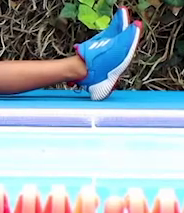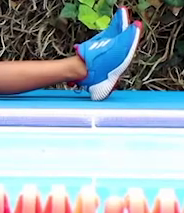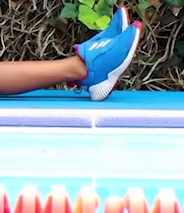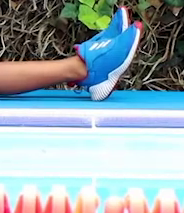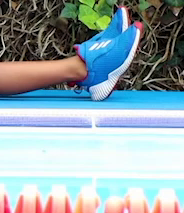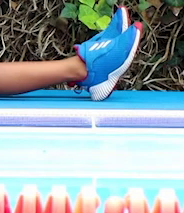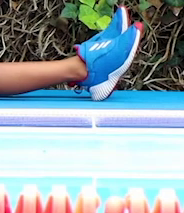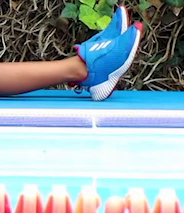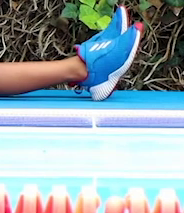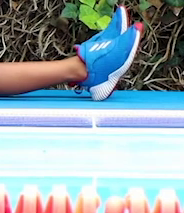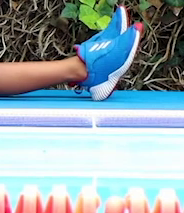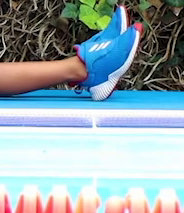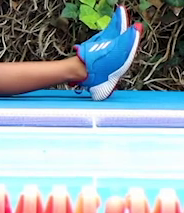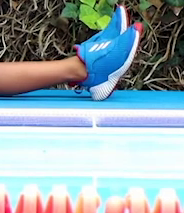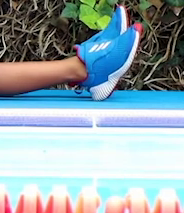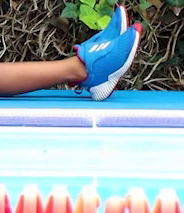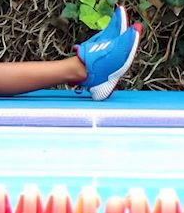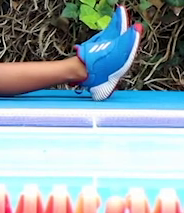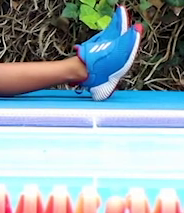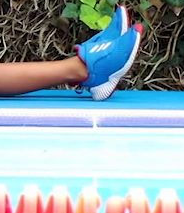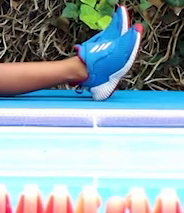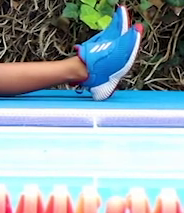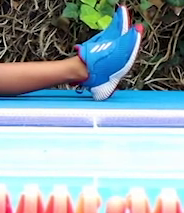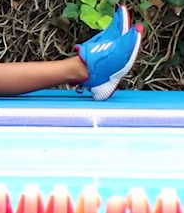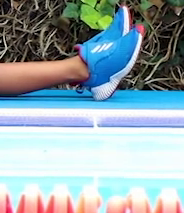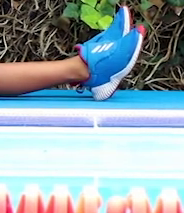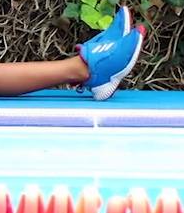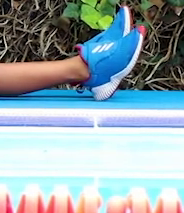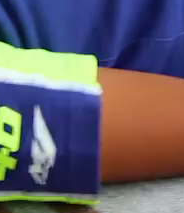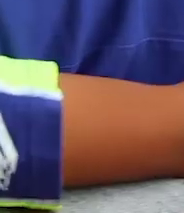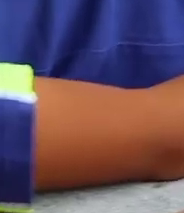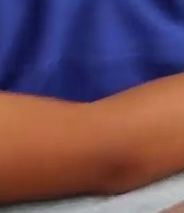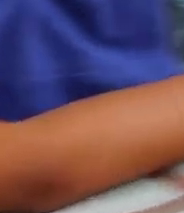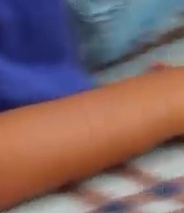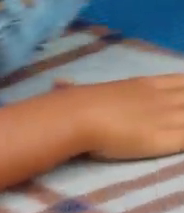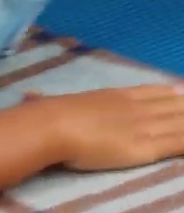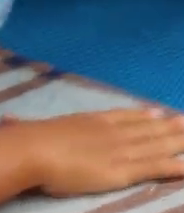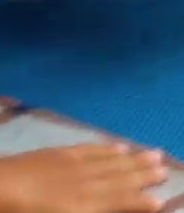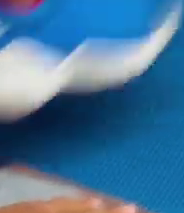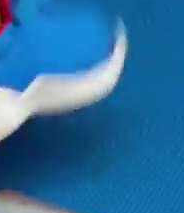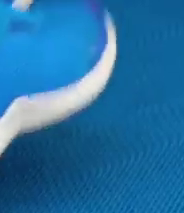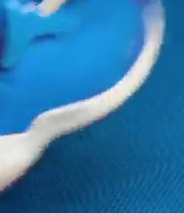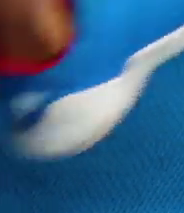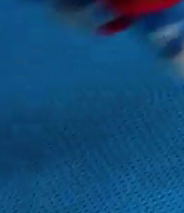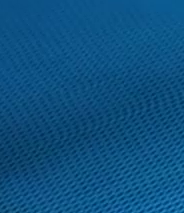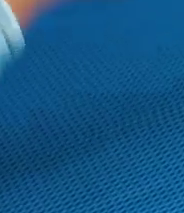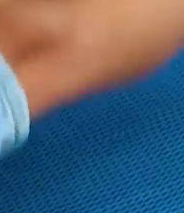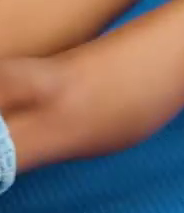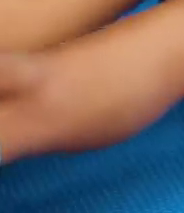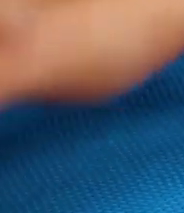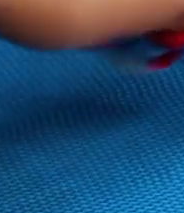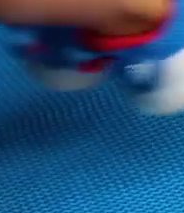Respira. Ok. Última. Tres. Una.